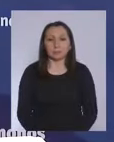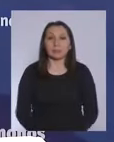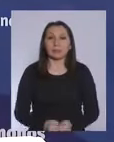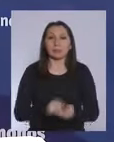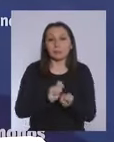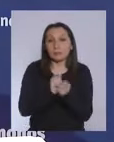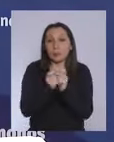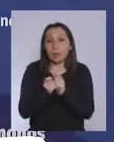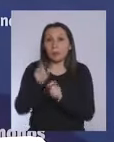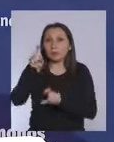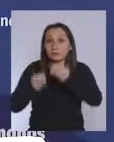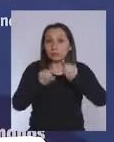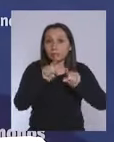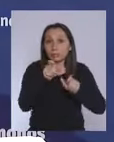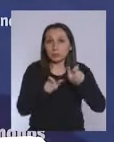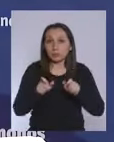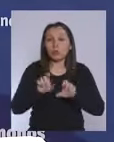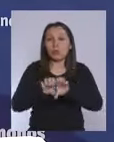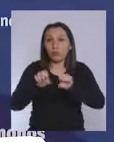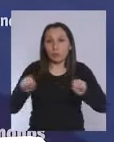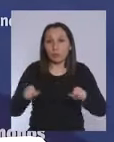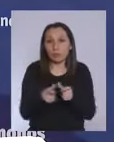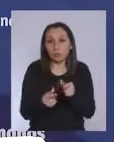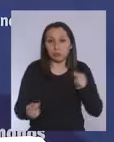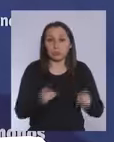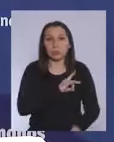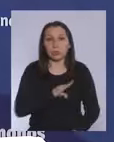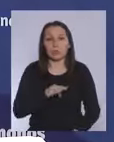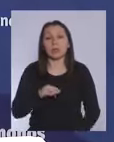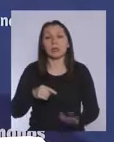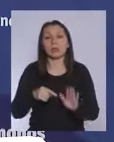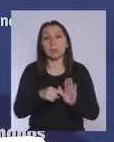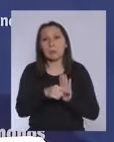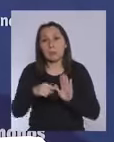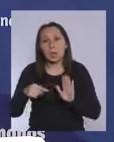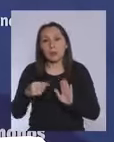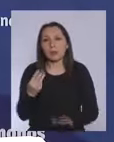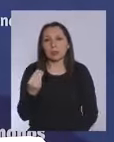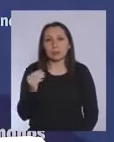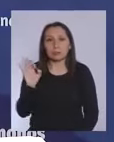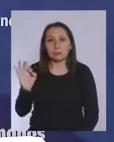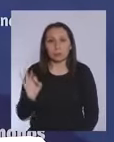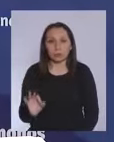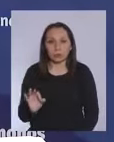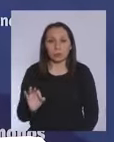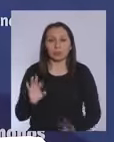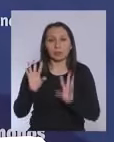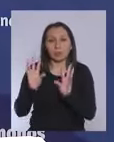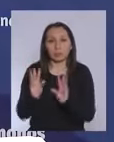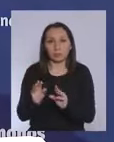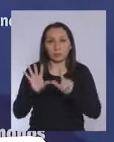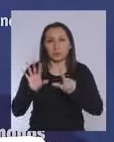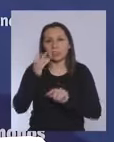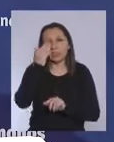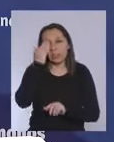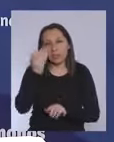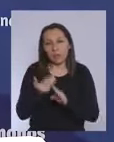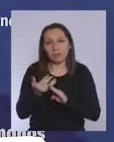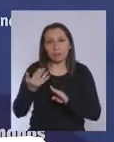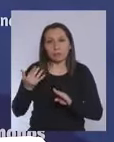variación de casos confirmados a nivel nacional es de menos 13% en los últimos 7 días